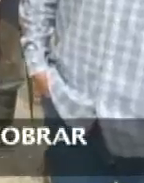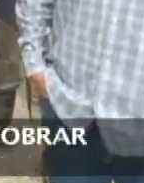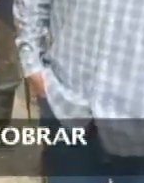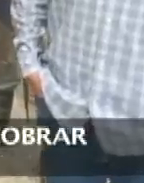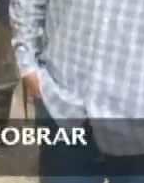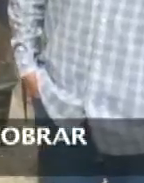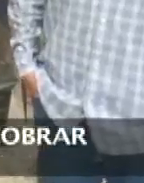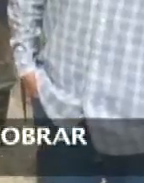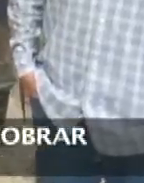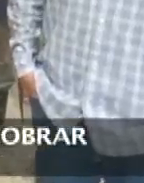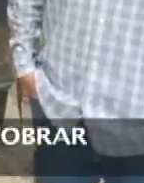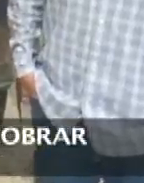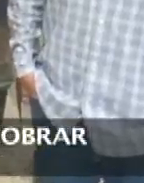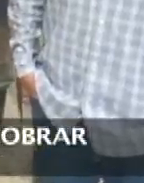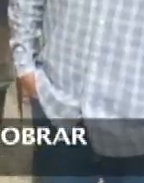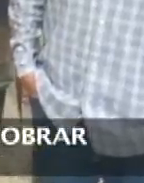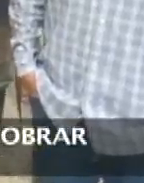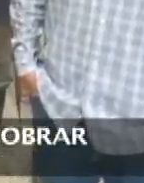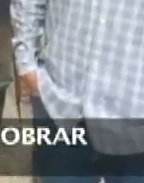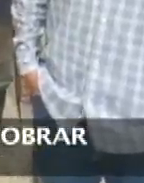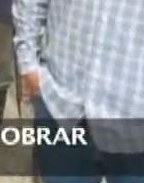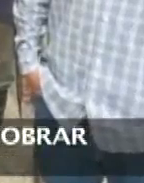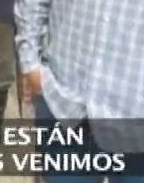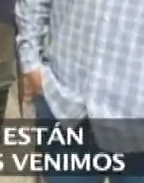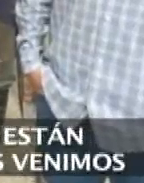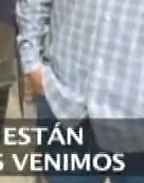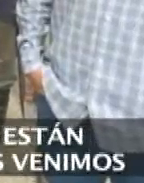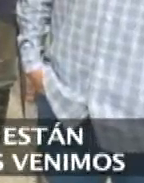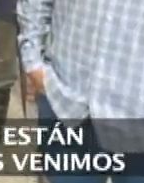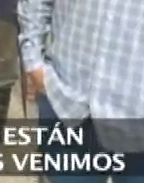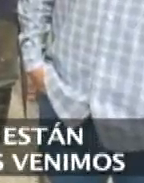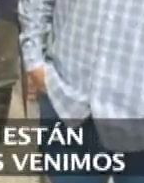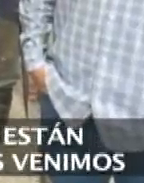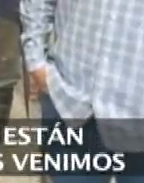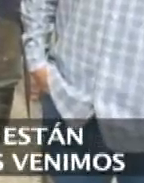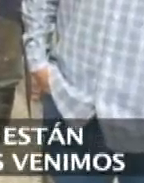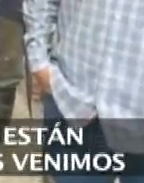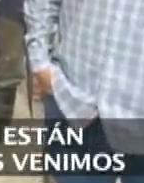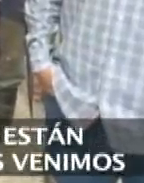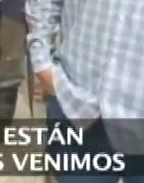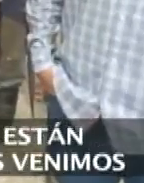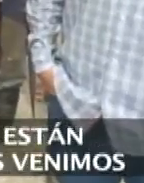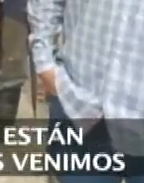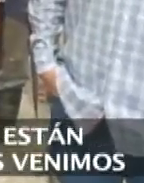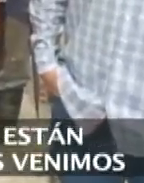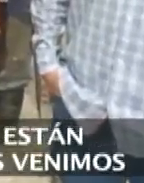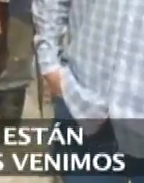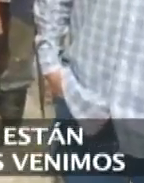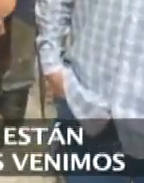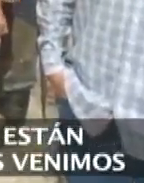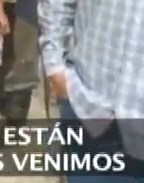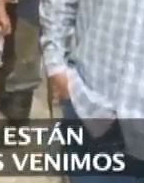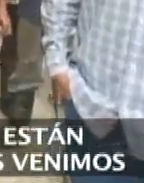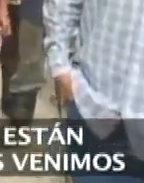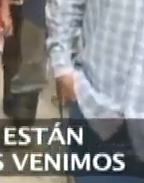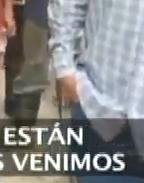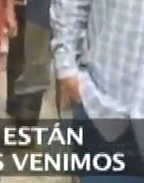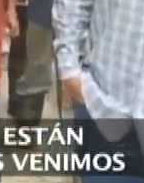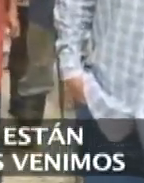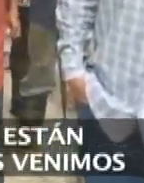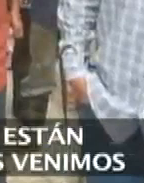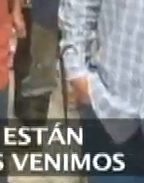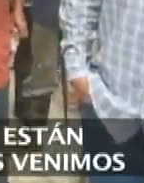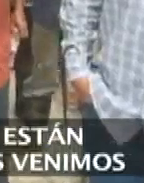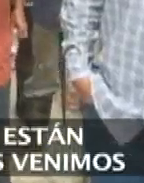van a apoyar y no le van a cobrar absolutamente nada. Están montándose en su 1x10. Sí, señor. Están montados en su